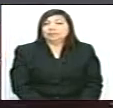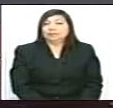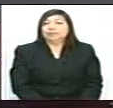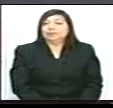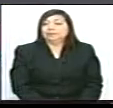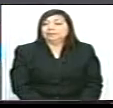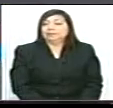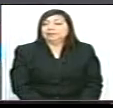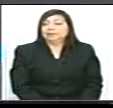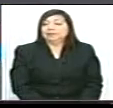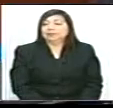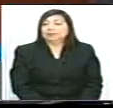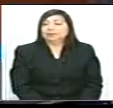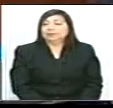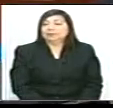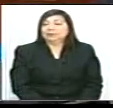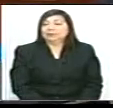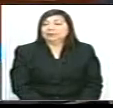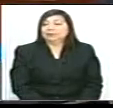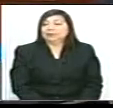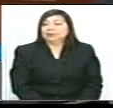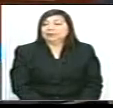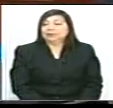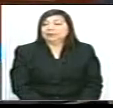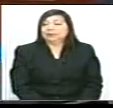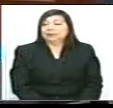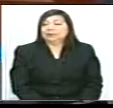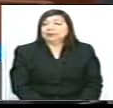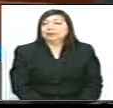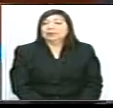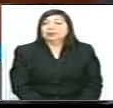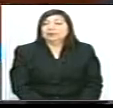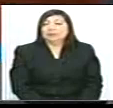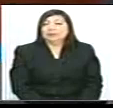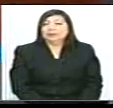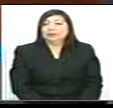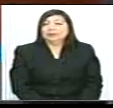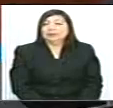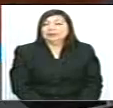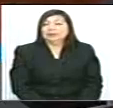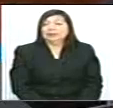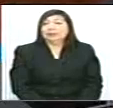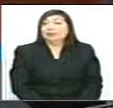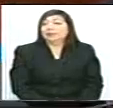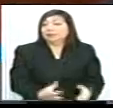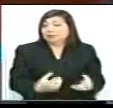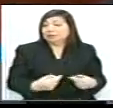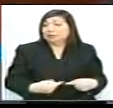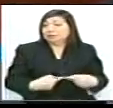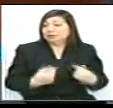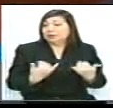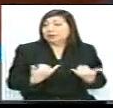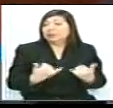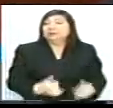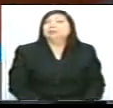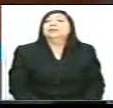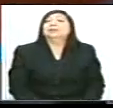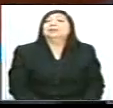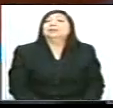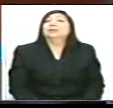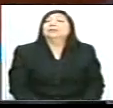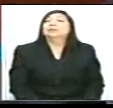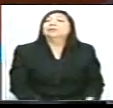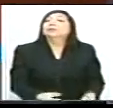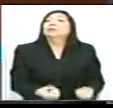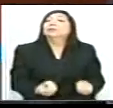congresista Costa. Gracias, presidenta. Presidenta, queremos discrepar seriamente de la manera